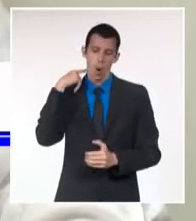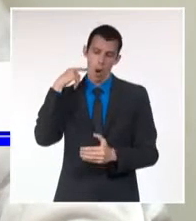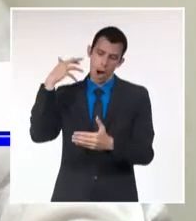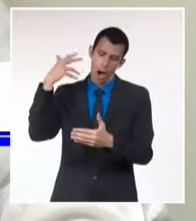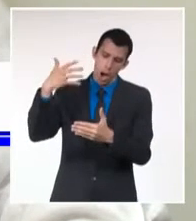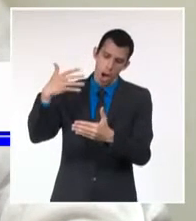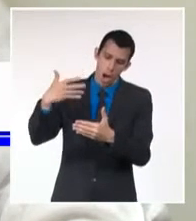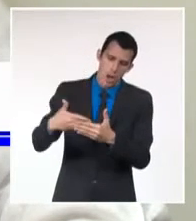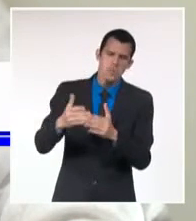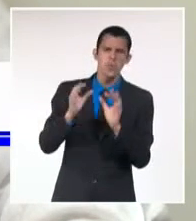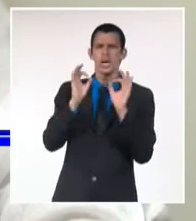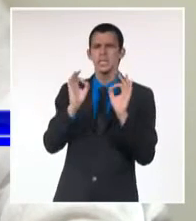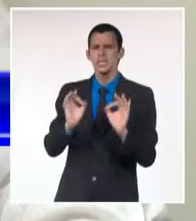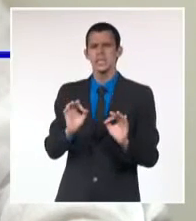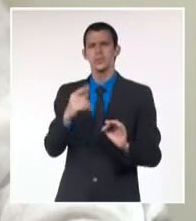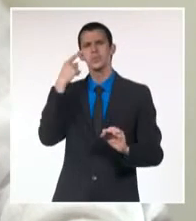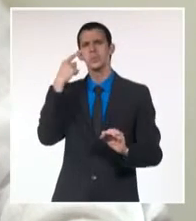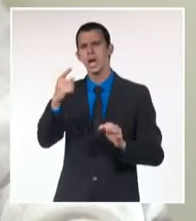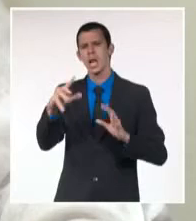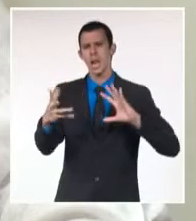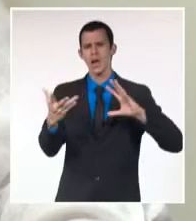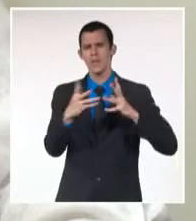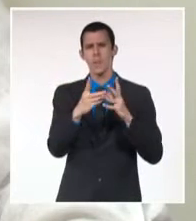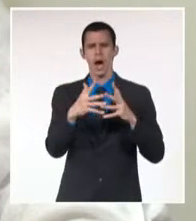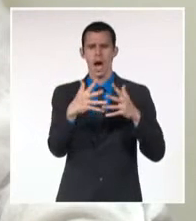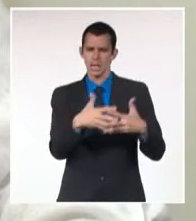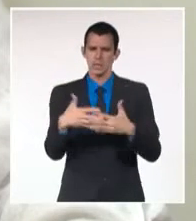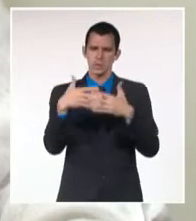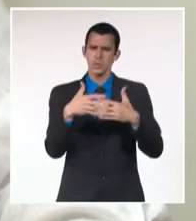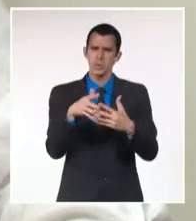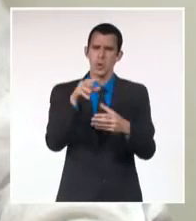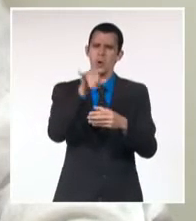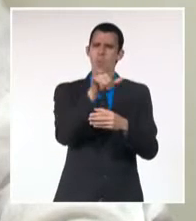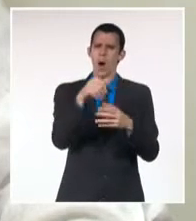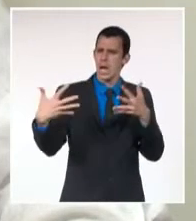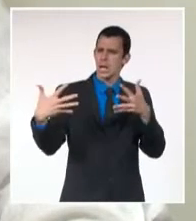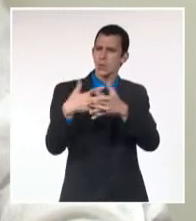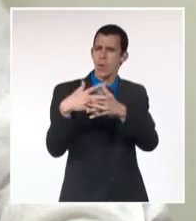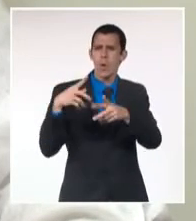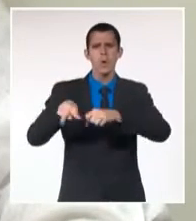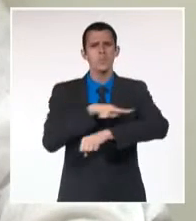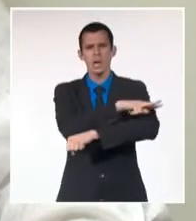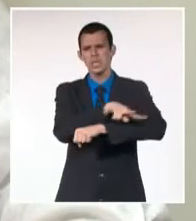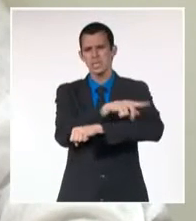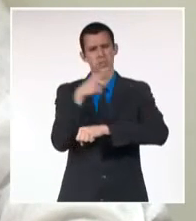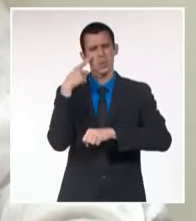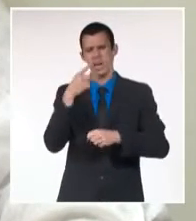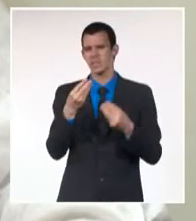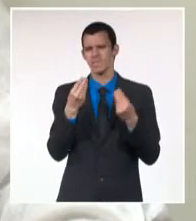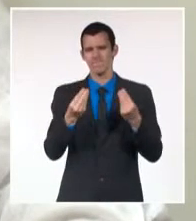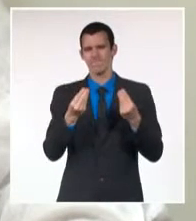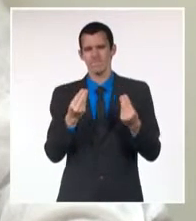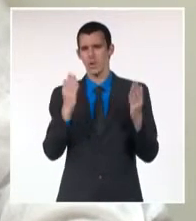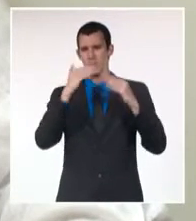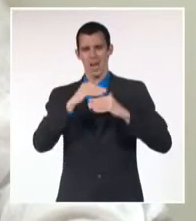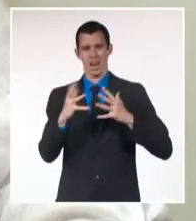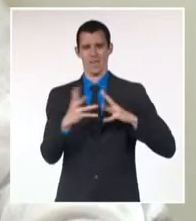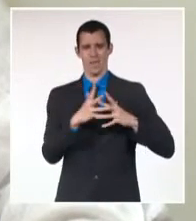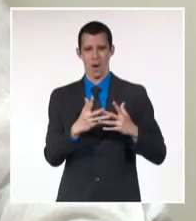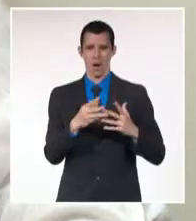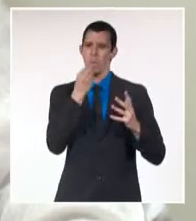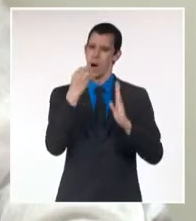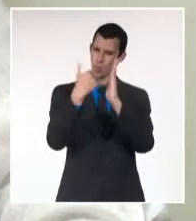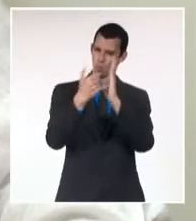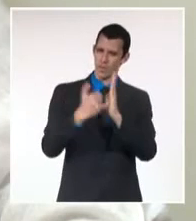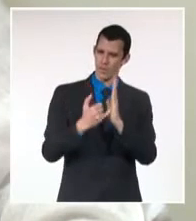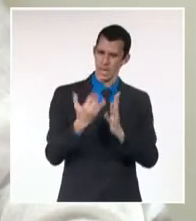derrumbe moral de la política exterior estadounidense. Incluyen a Cuba en esta lista y se han expresado los argumentos